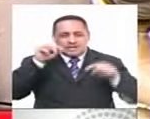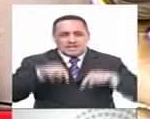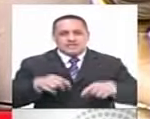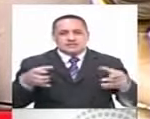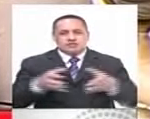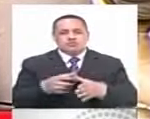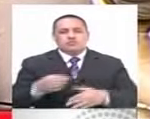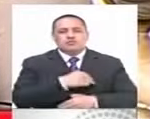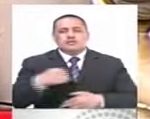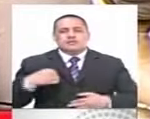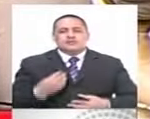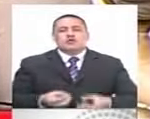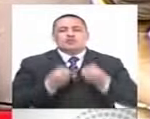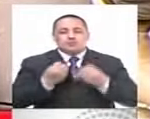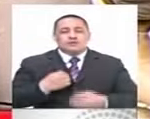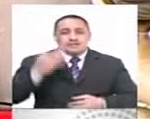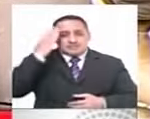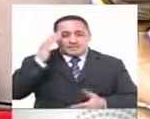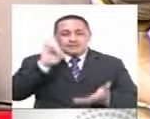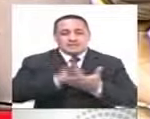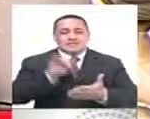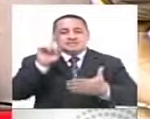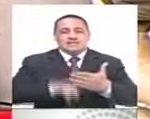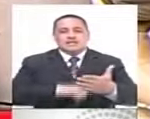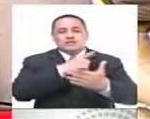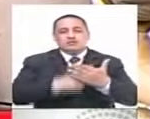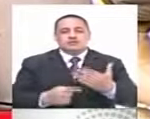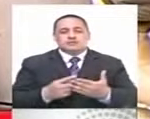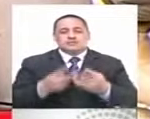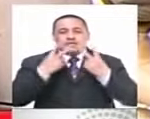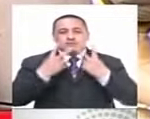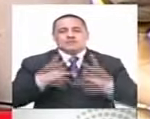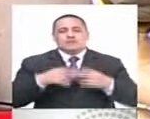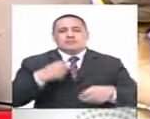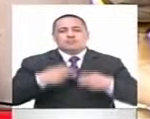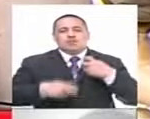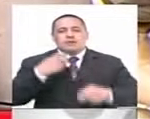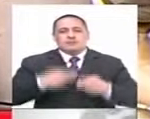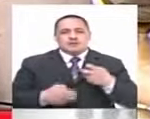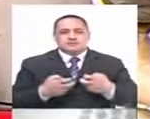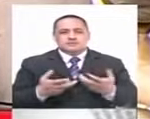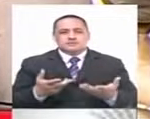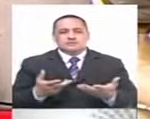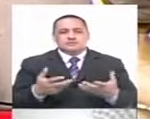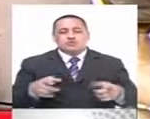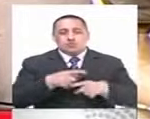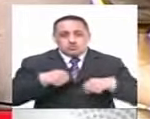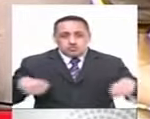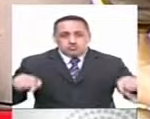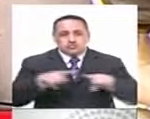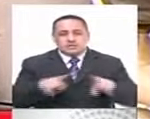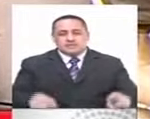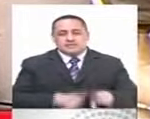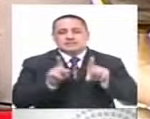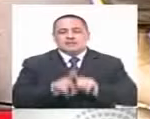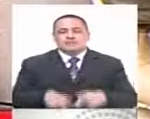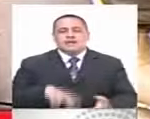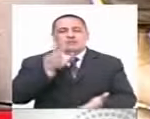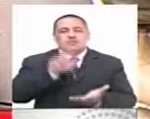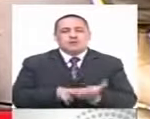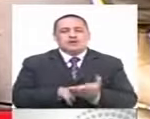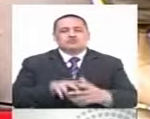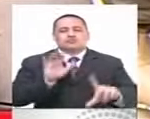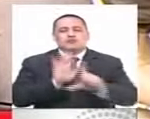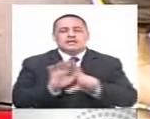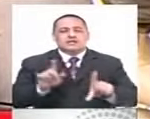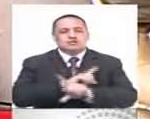gabinete porque saben que si la deniegan, se ponen la soga al cuello. Ustedes aprobaron su ley de